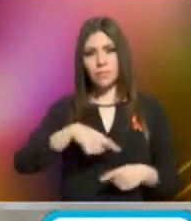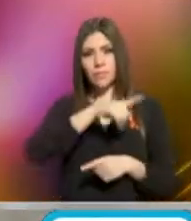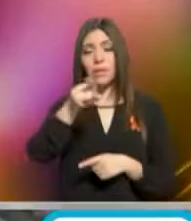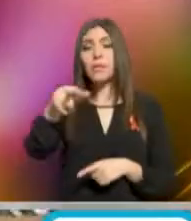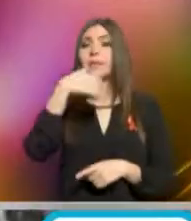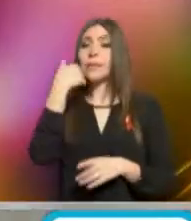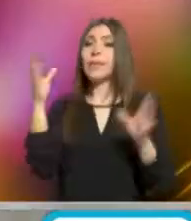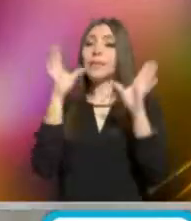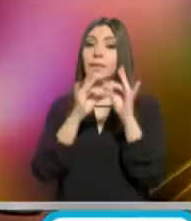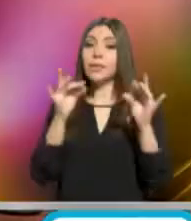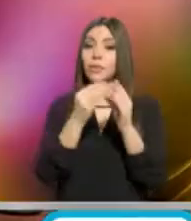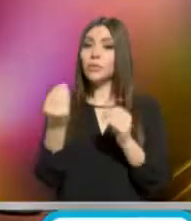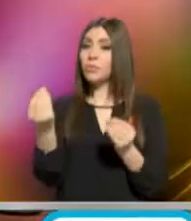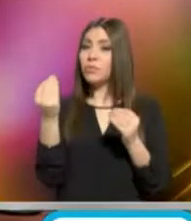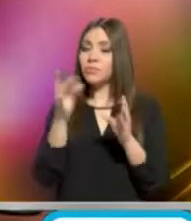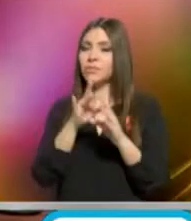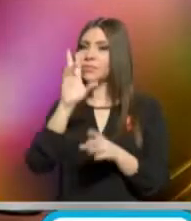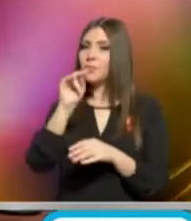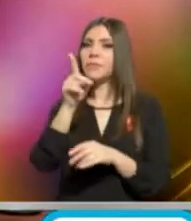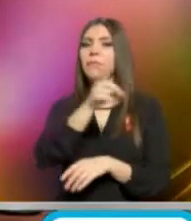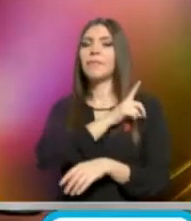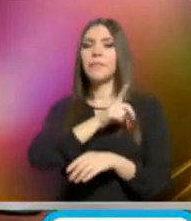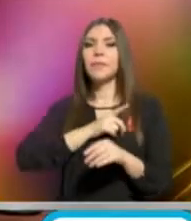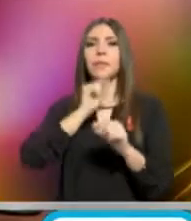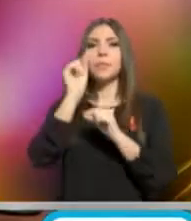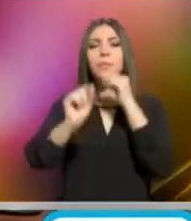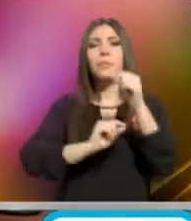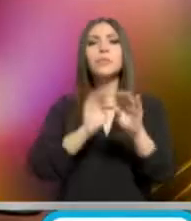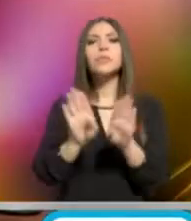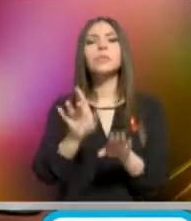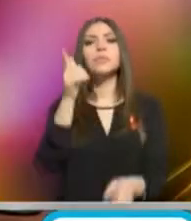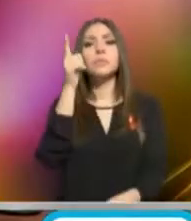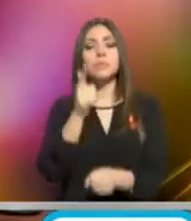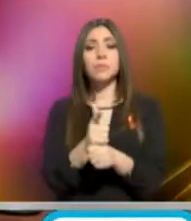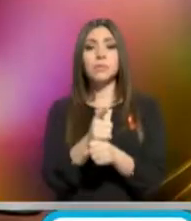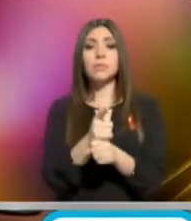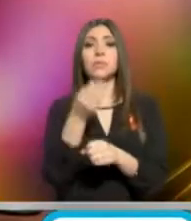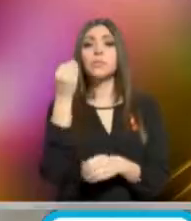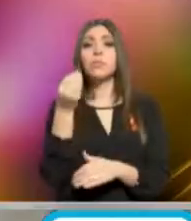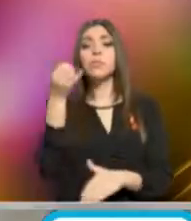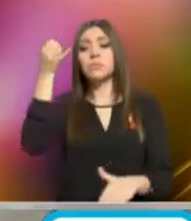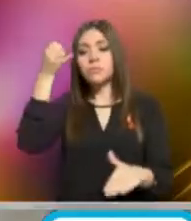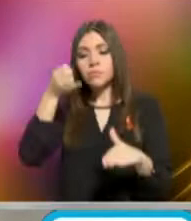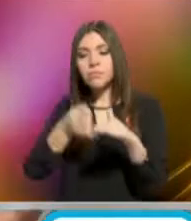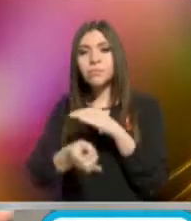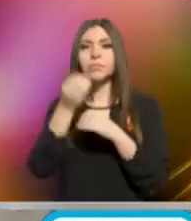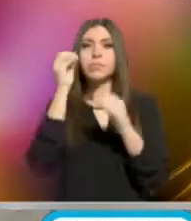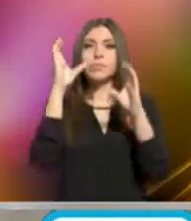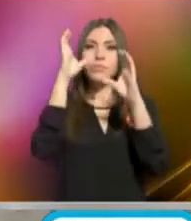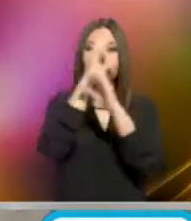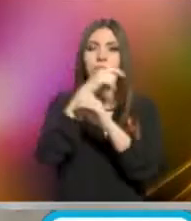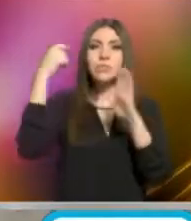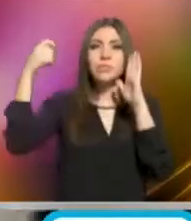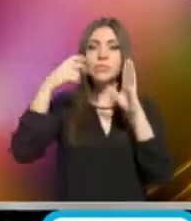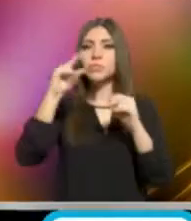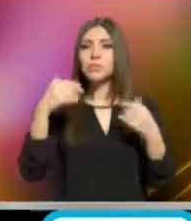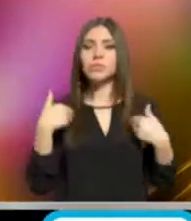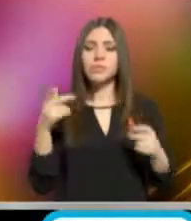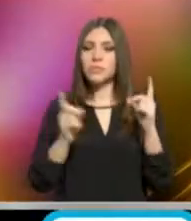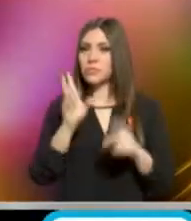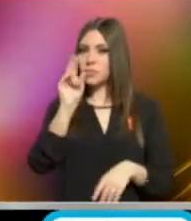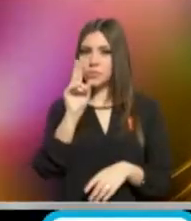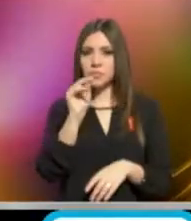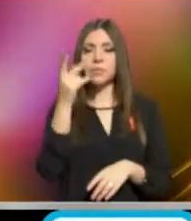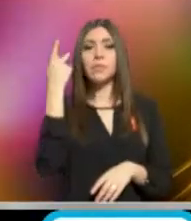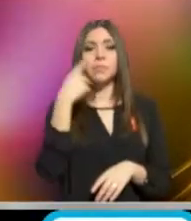trama porque hay que irla descubriendo poco a poco. No necesariamente es muy profunda ni muy oscura. El asunto es que Jack Reacher de